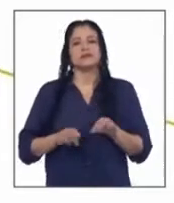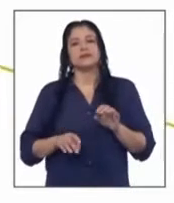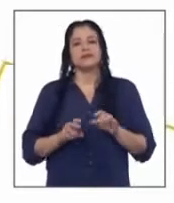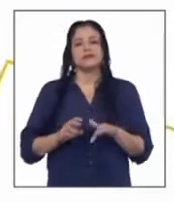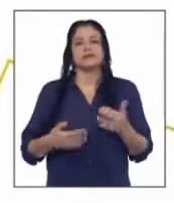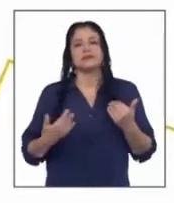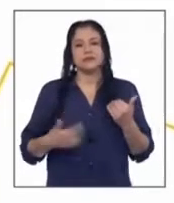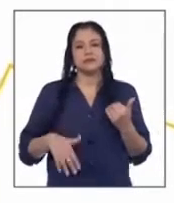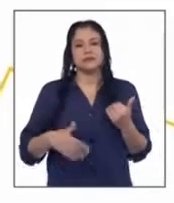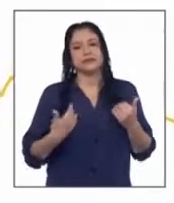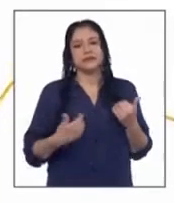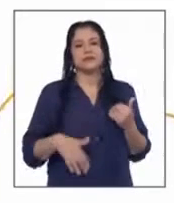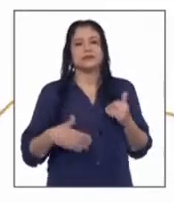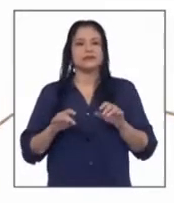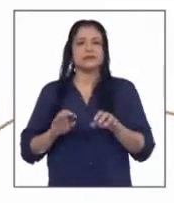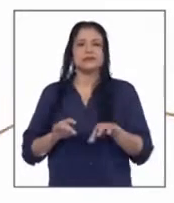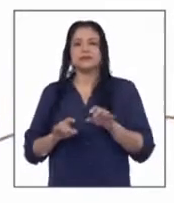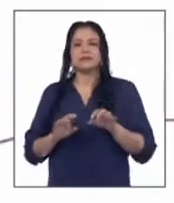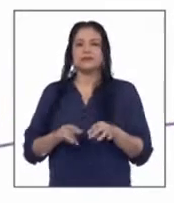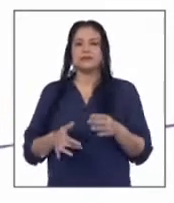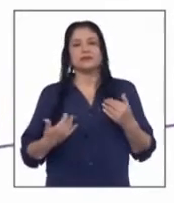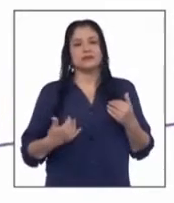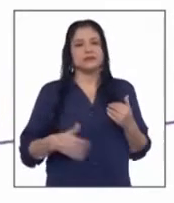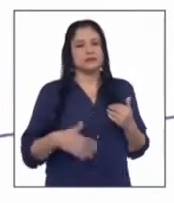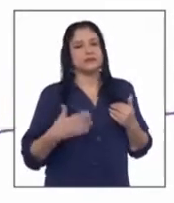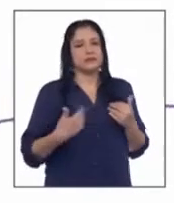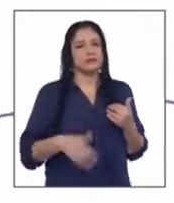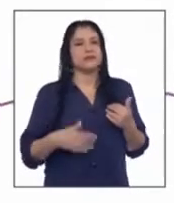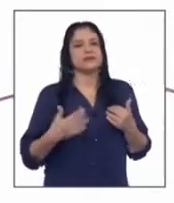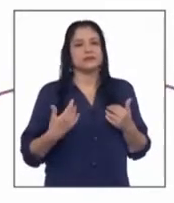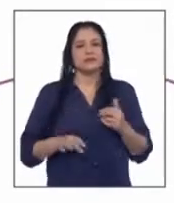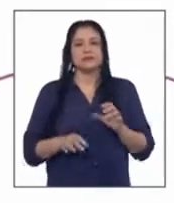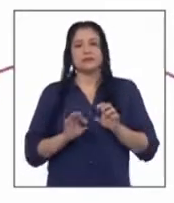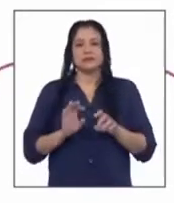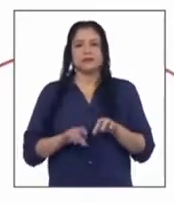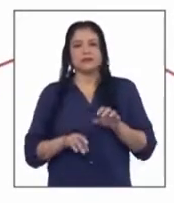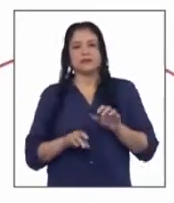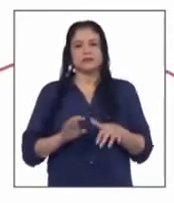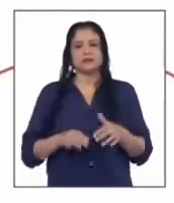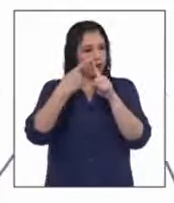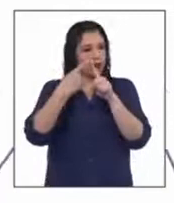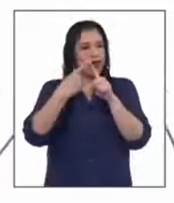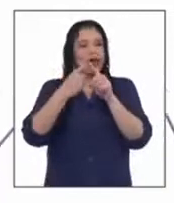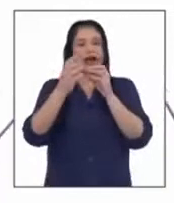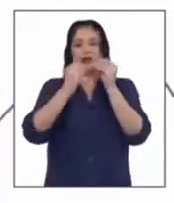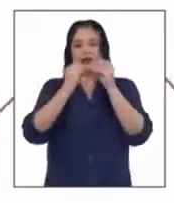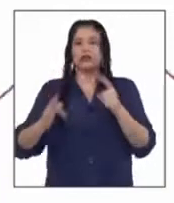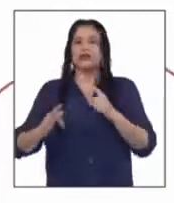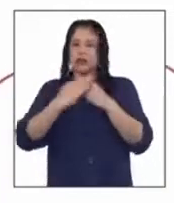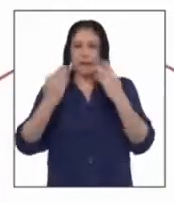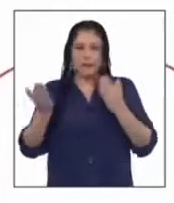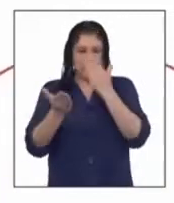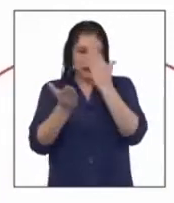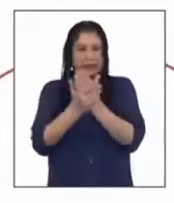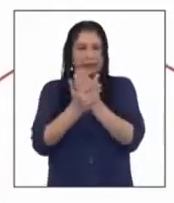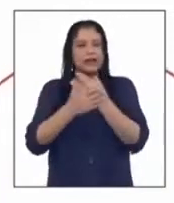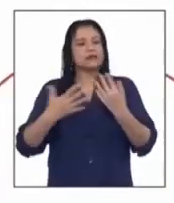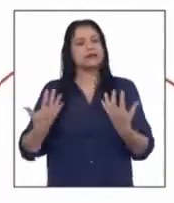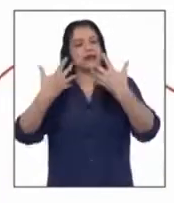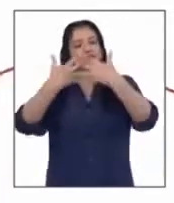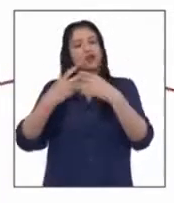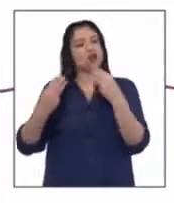números irracionales en diversas situaciones. En el día 3, reconocemos la clasificación de los intervalos y sus operaciones para